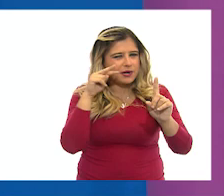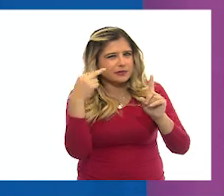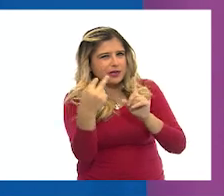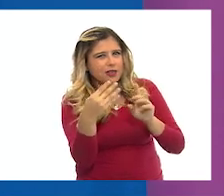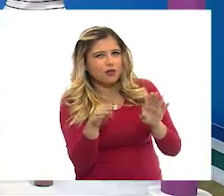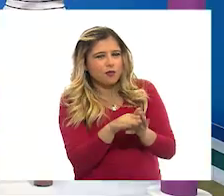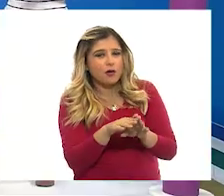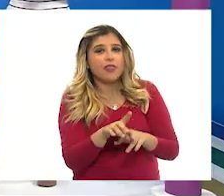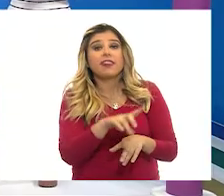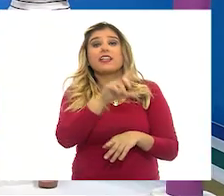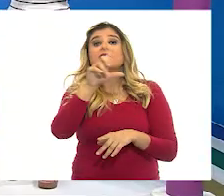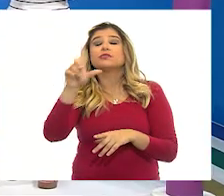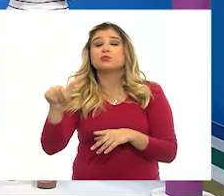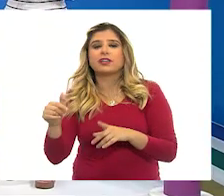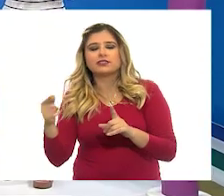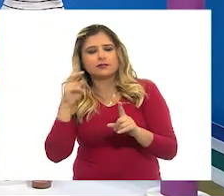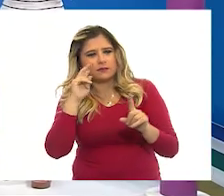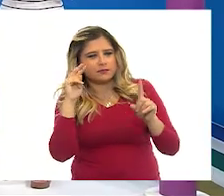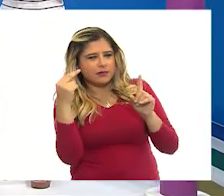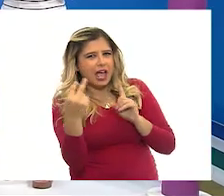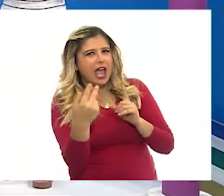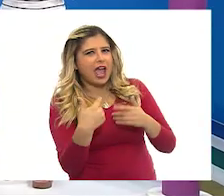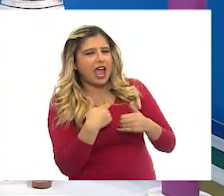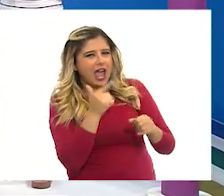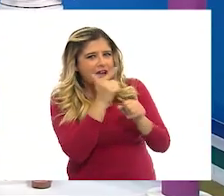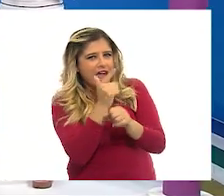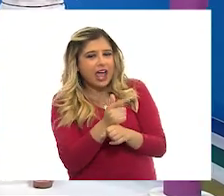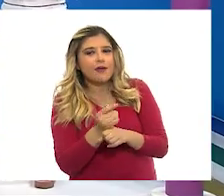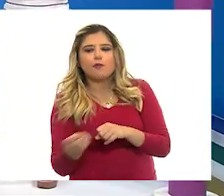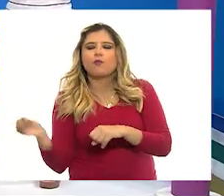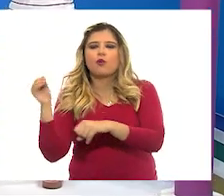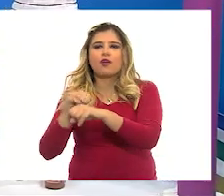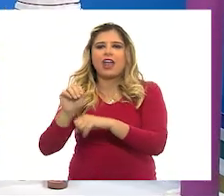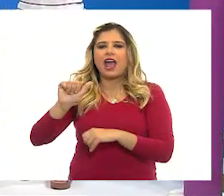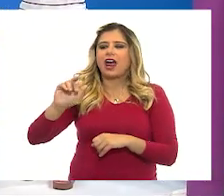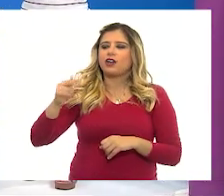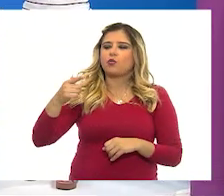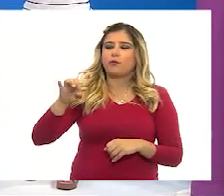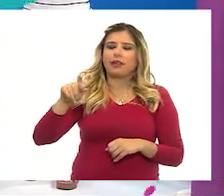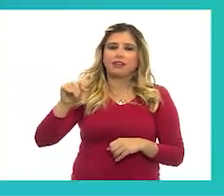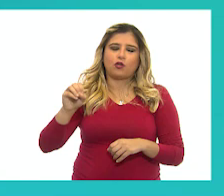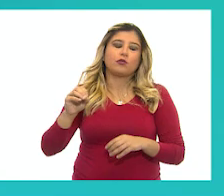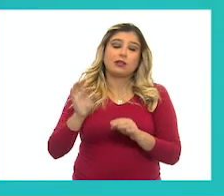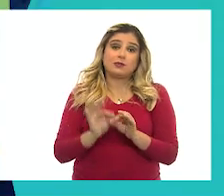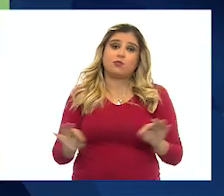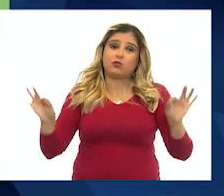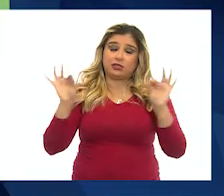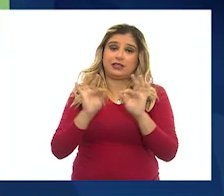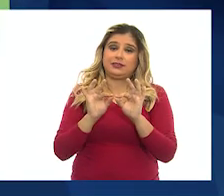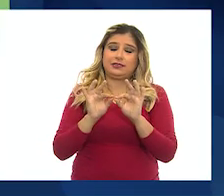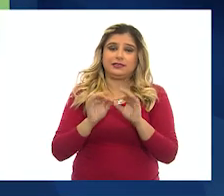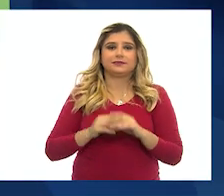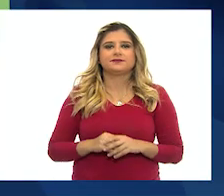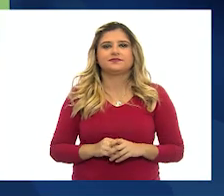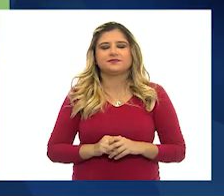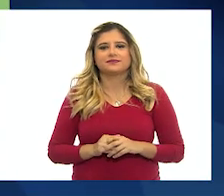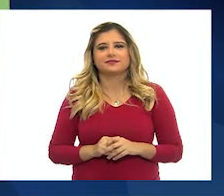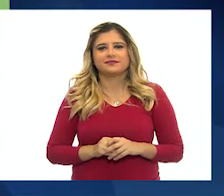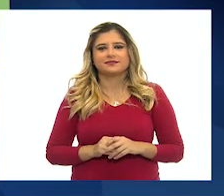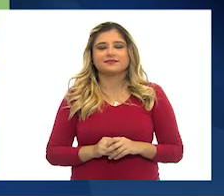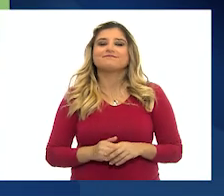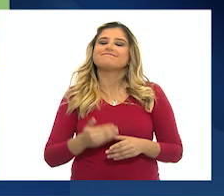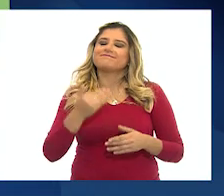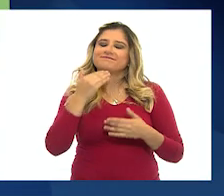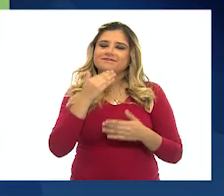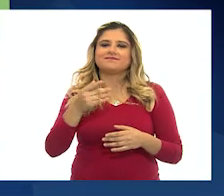después respalda esa perspectiva con argumentos. Esto siempre es muy importante. bien, pues la invitación